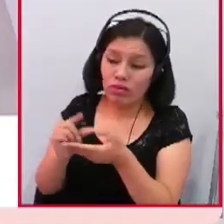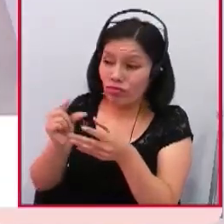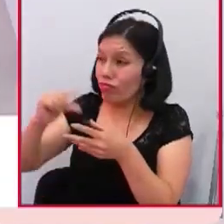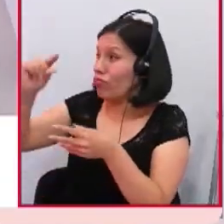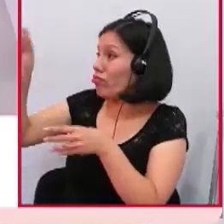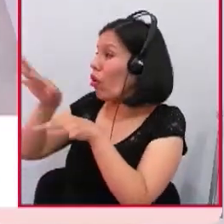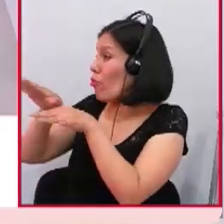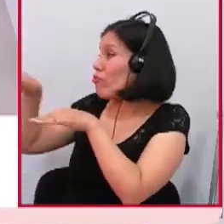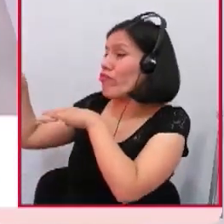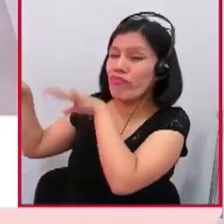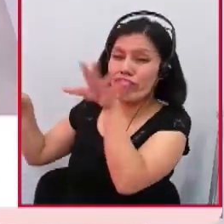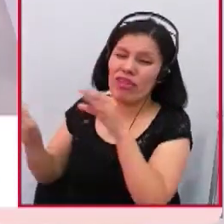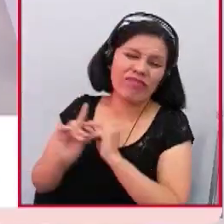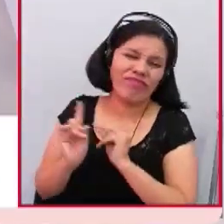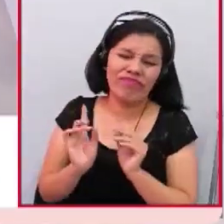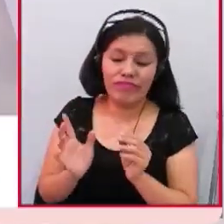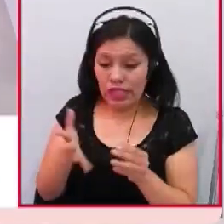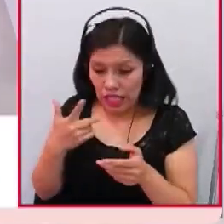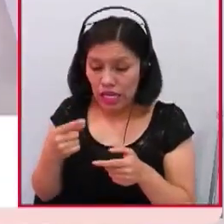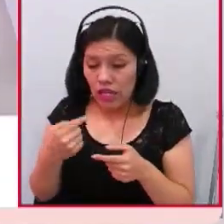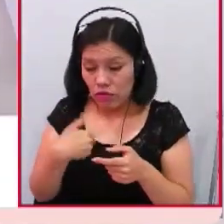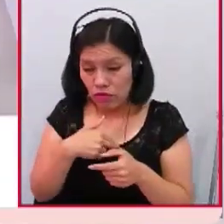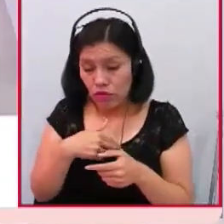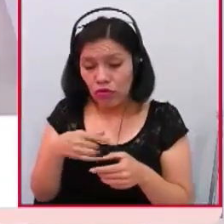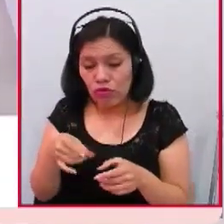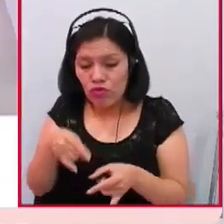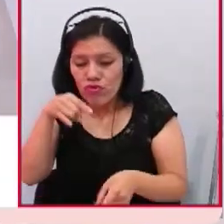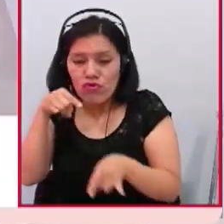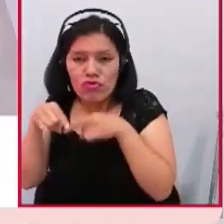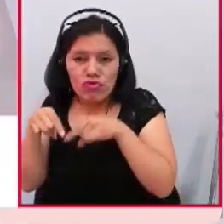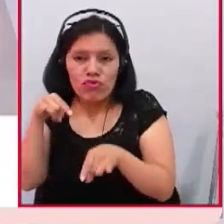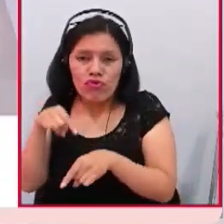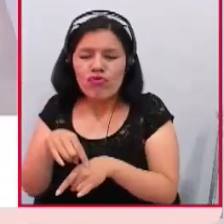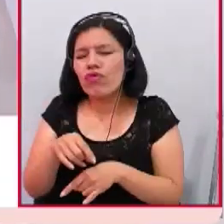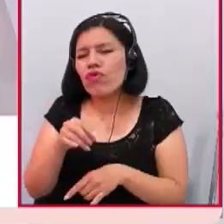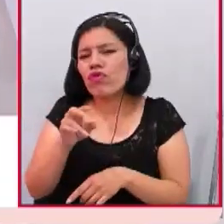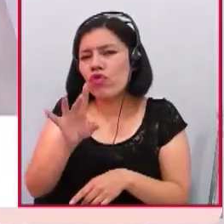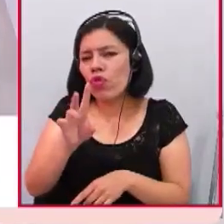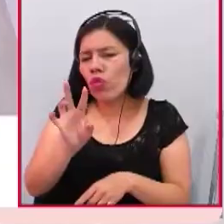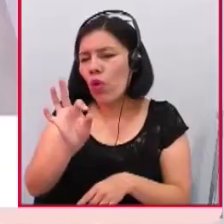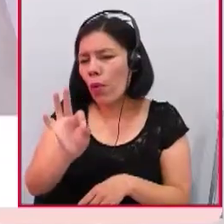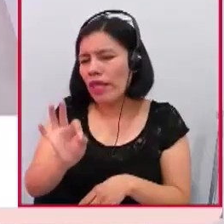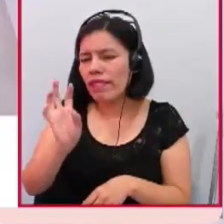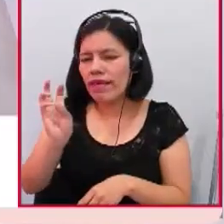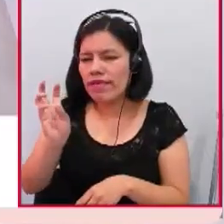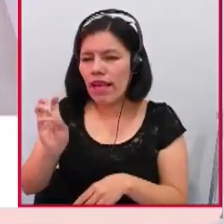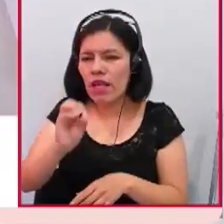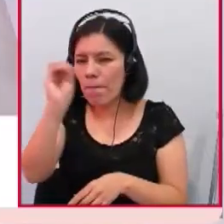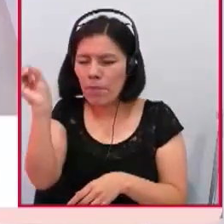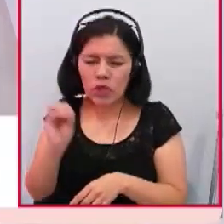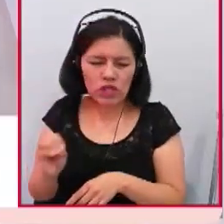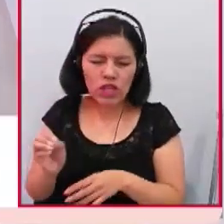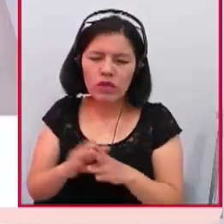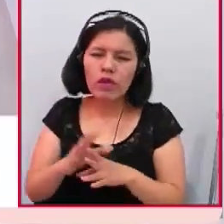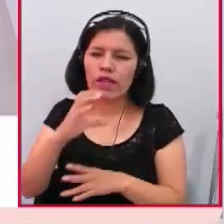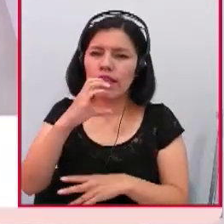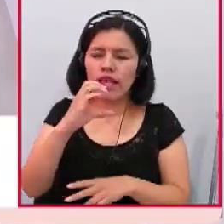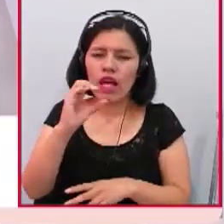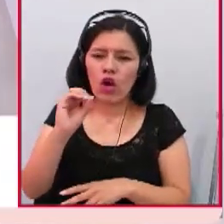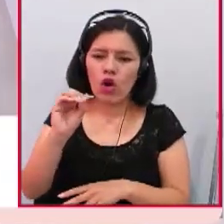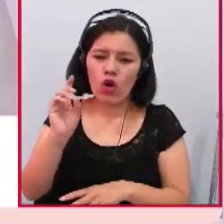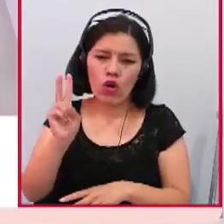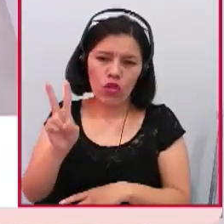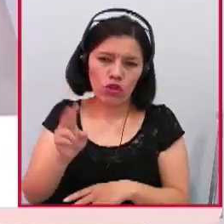96% de captura de SO2, ¿no? De toda la fundición, ¿no? Nosotros hemos convertido como 92%, pero estamos en 96